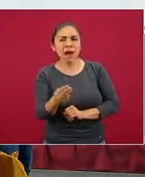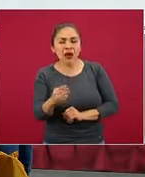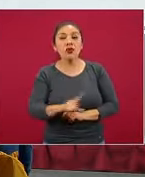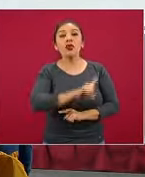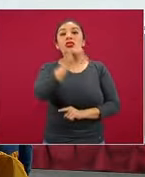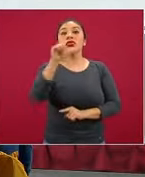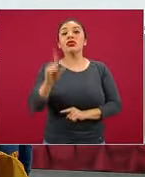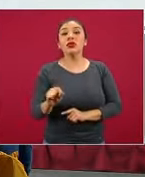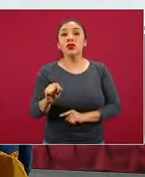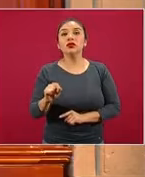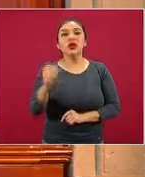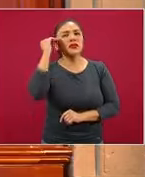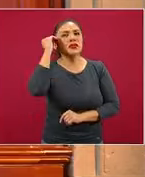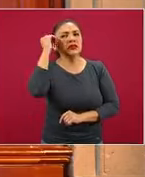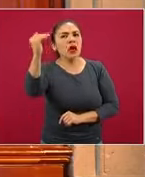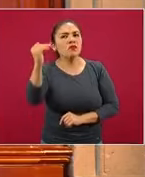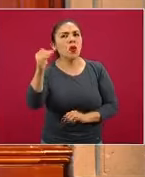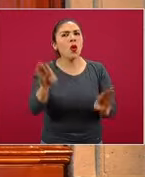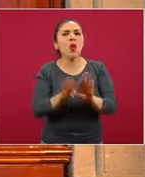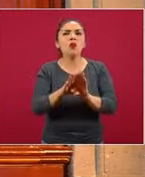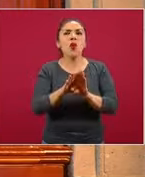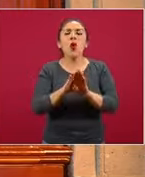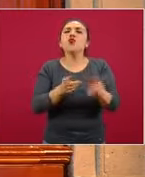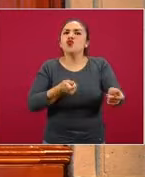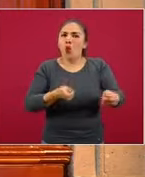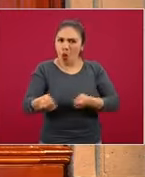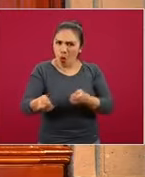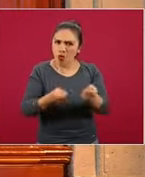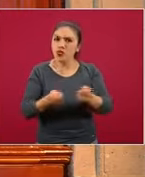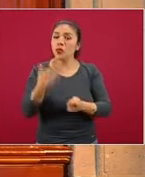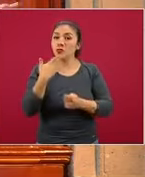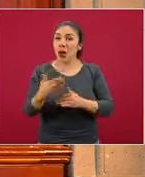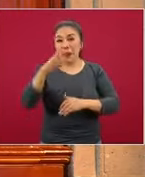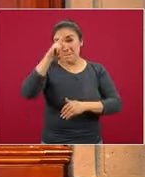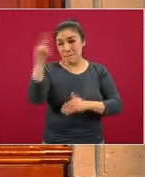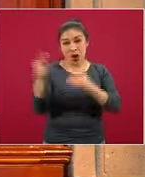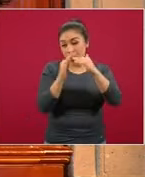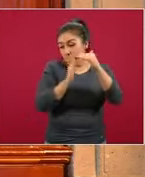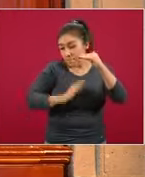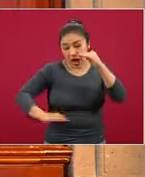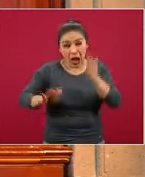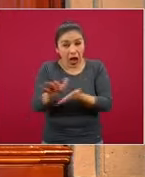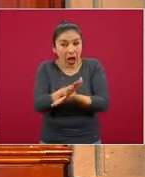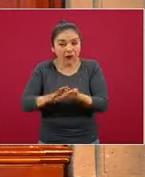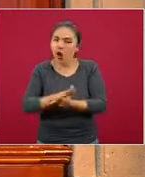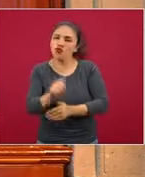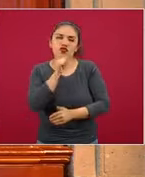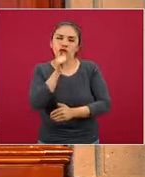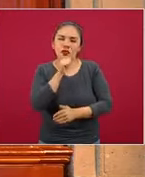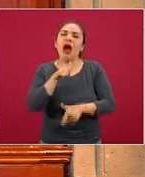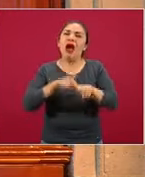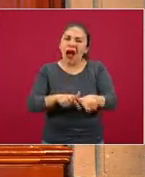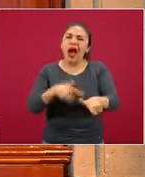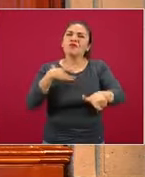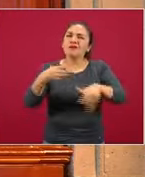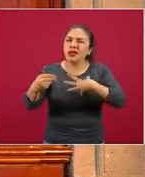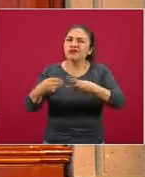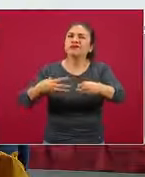vino una temporalidad, digamos que de control, aunque nunca llegó a un control total, siempre se mantuvo una transmisión